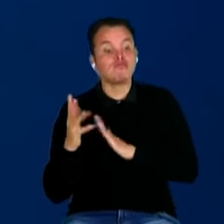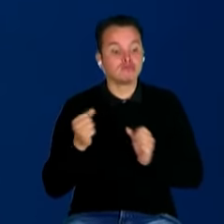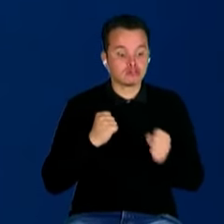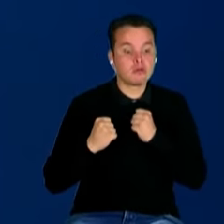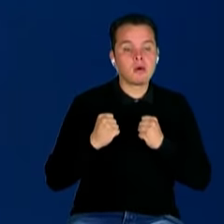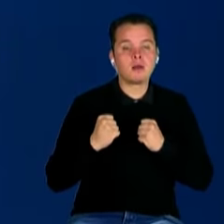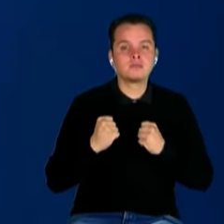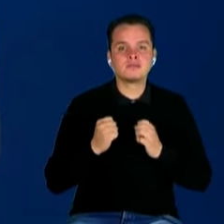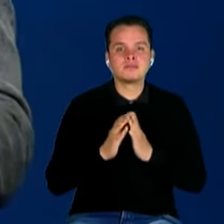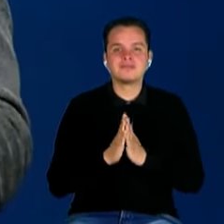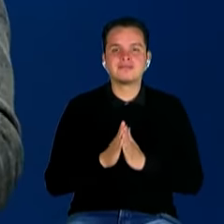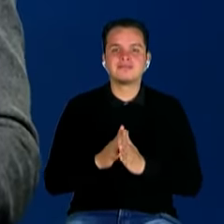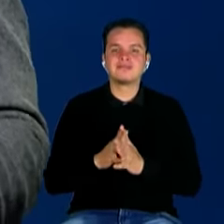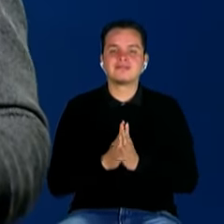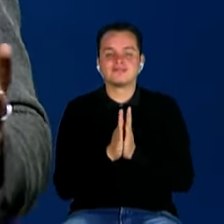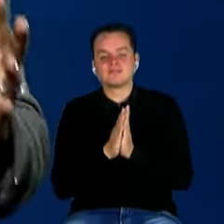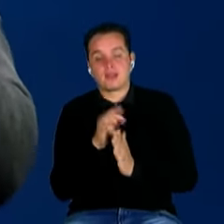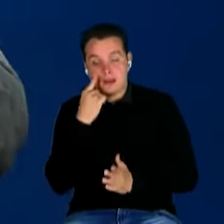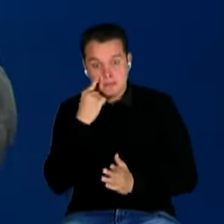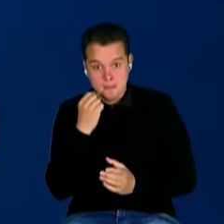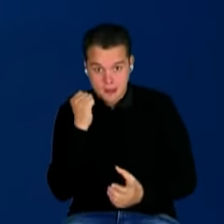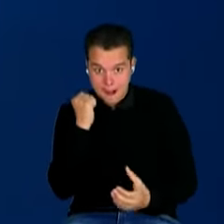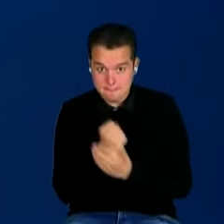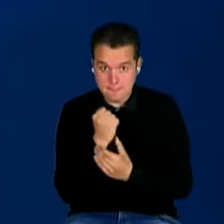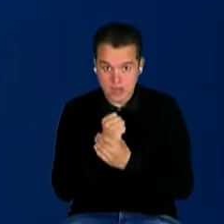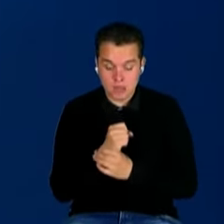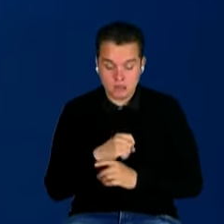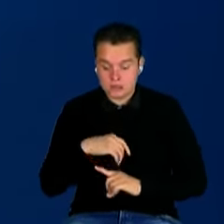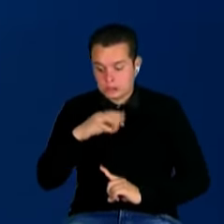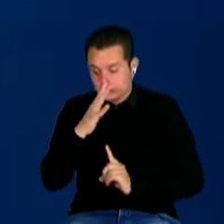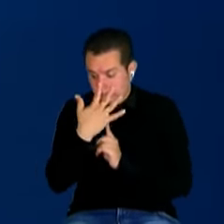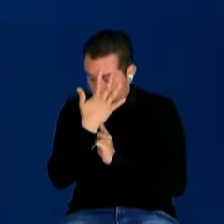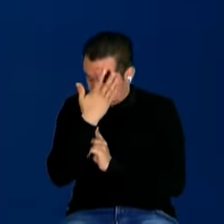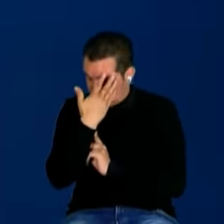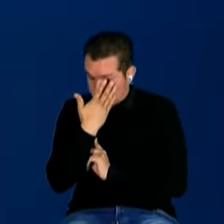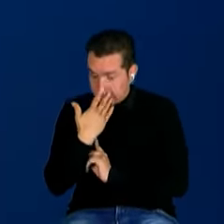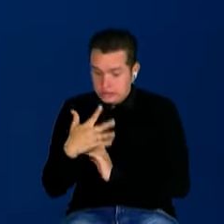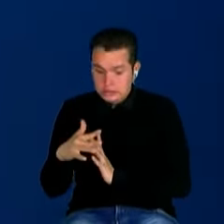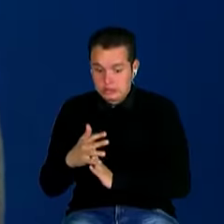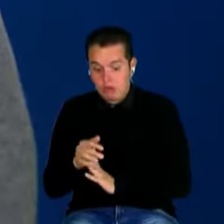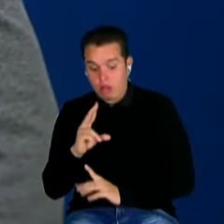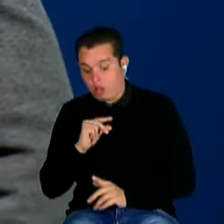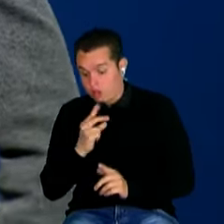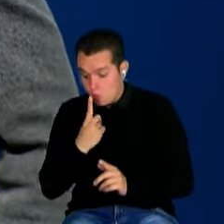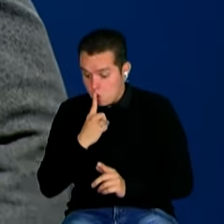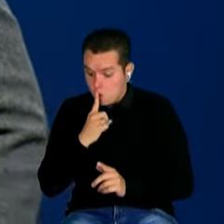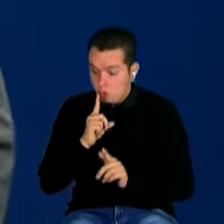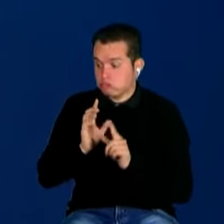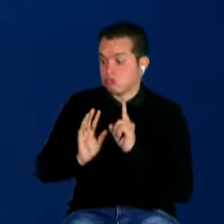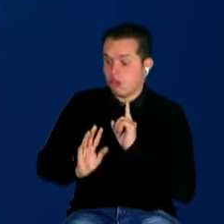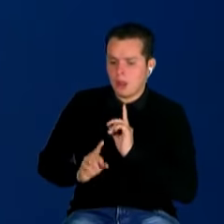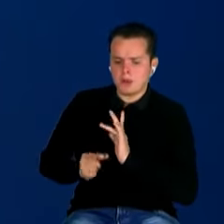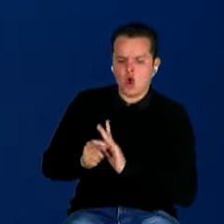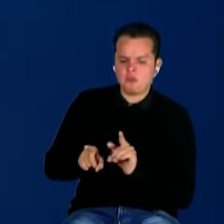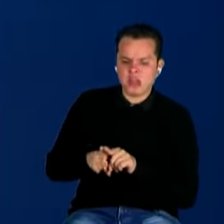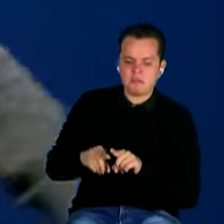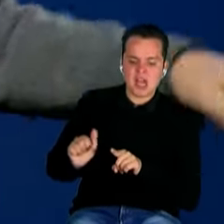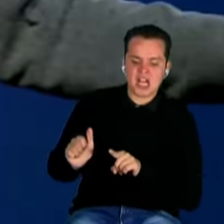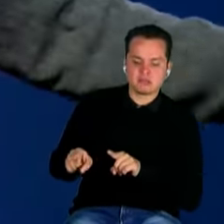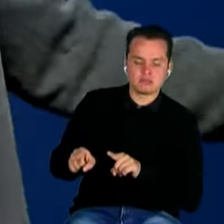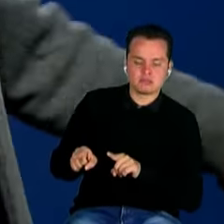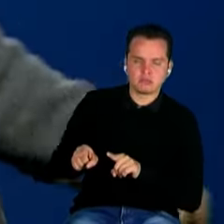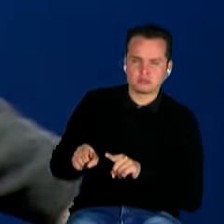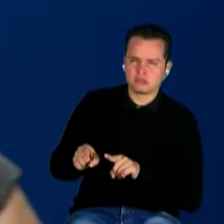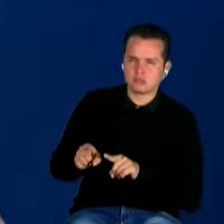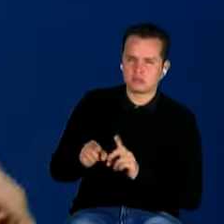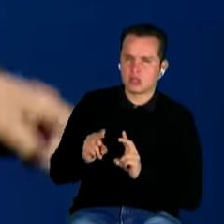Ahora, Abraham pero se escondió y le dio miedo y pasó de agachi toda la cosa ahí. Lo